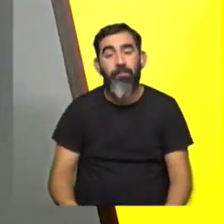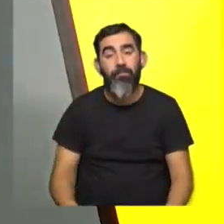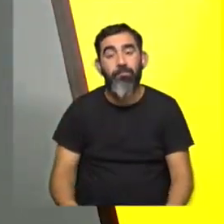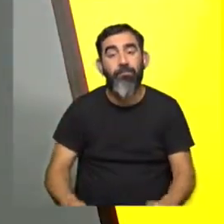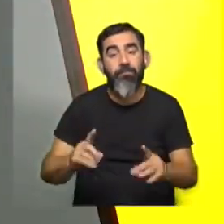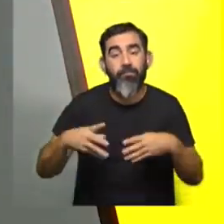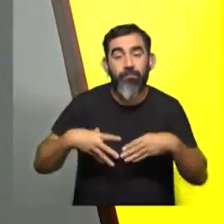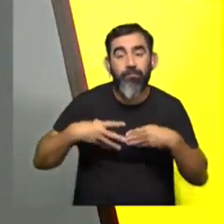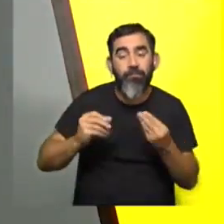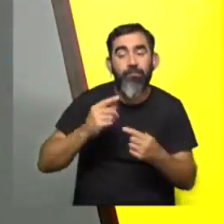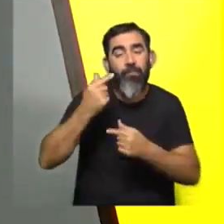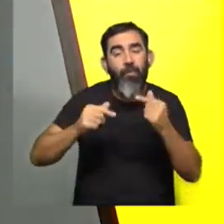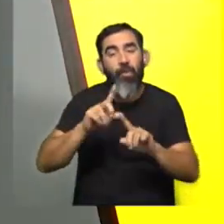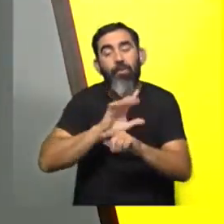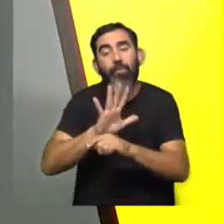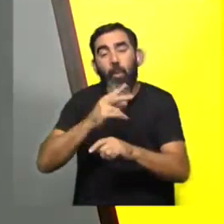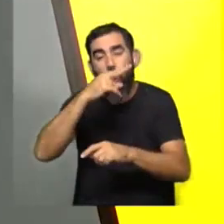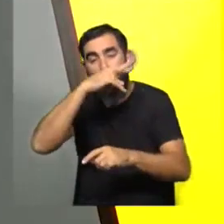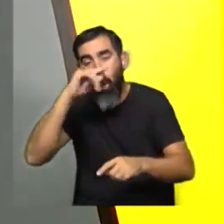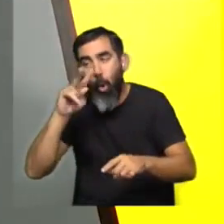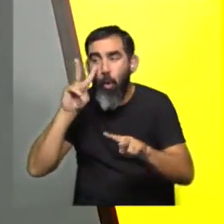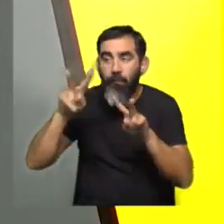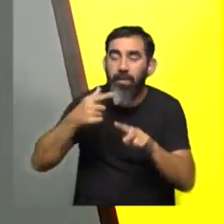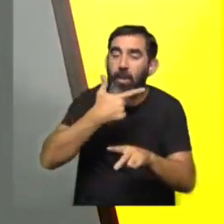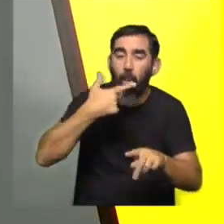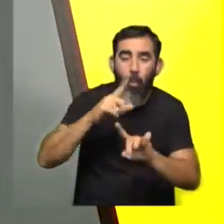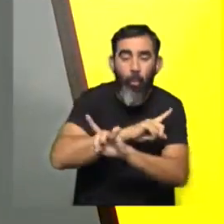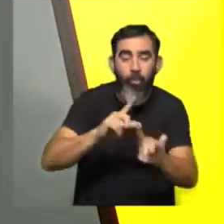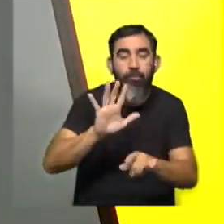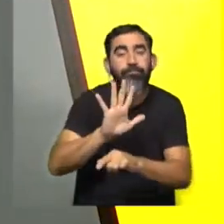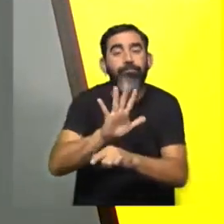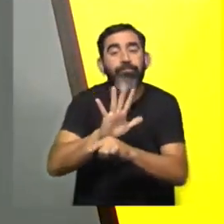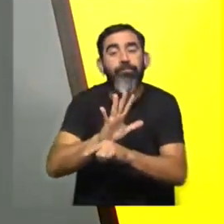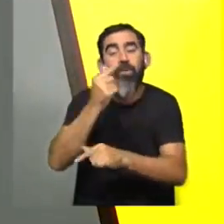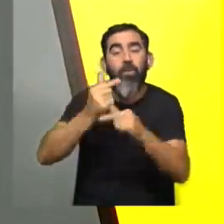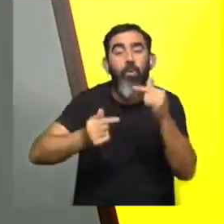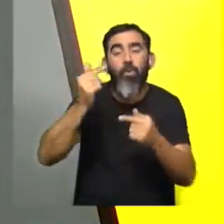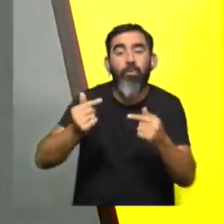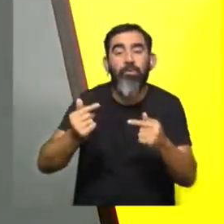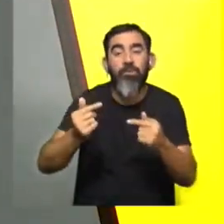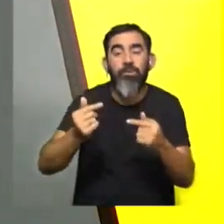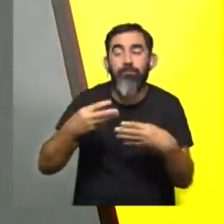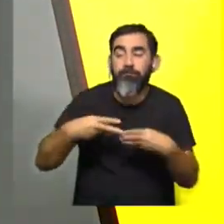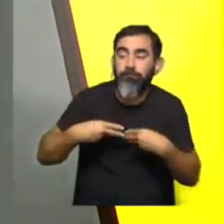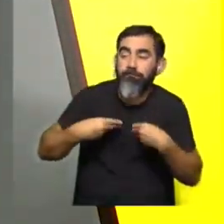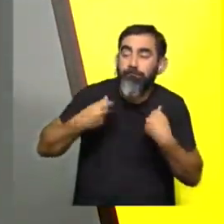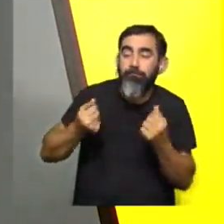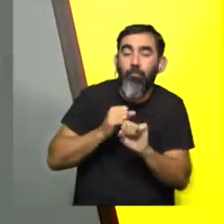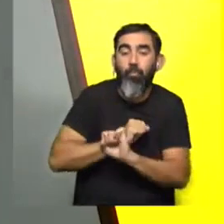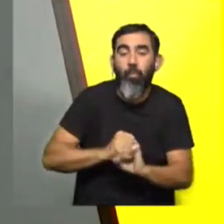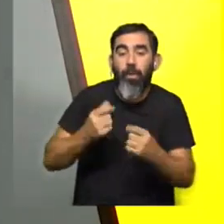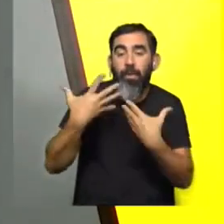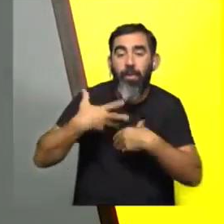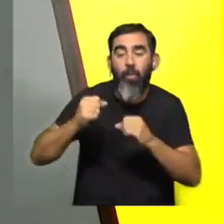sentidos somáticos, que no son como el olfato, la vista, el gusto, sino que son aquellos sentidos, aquellos sensores que nos permiten